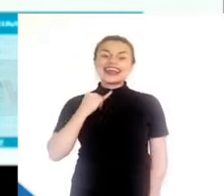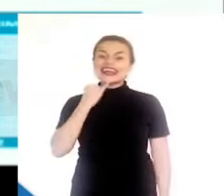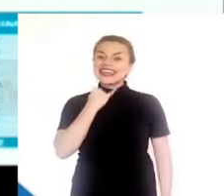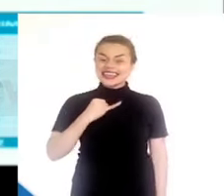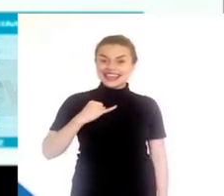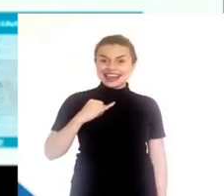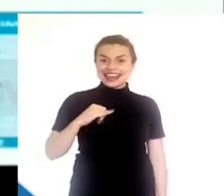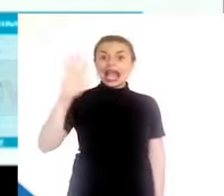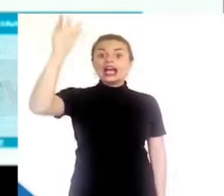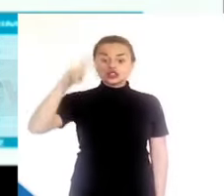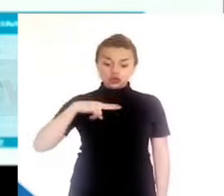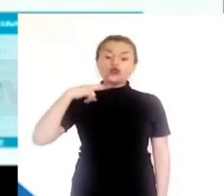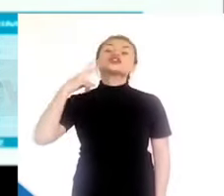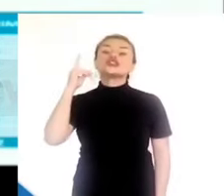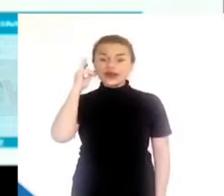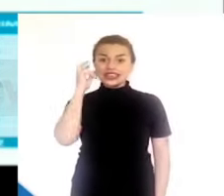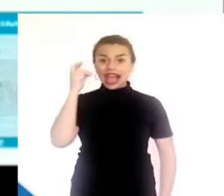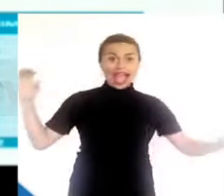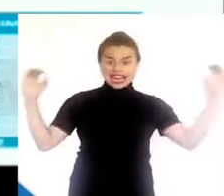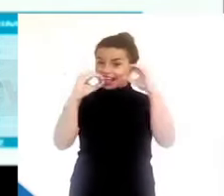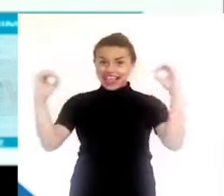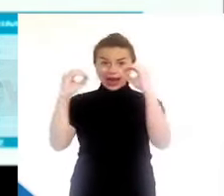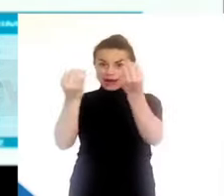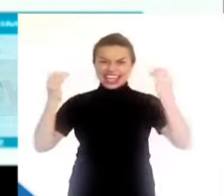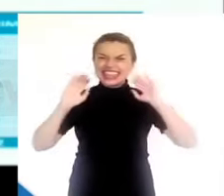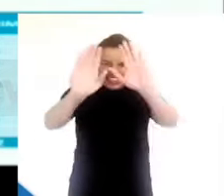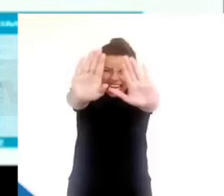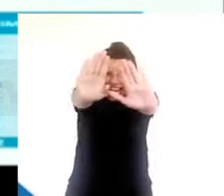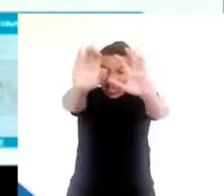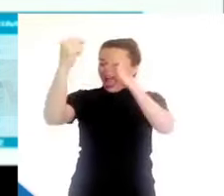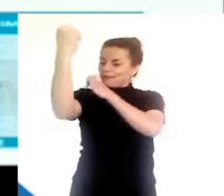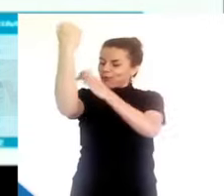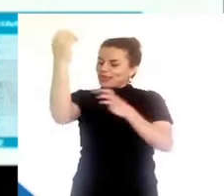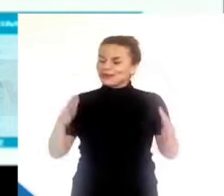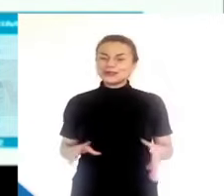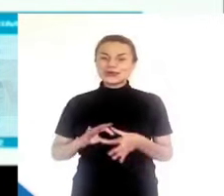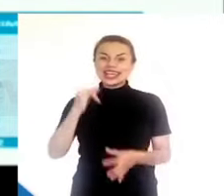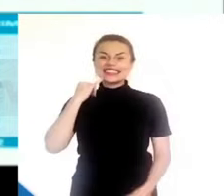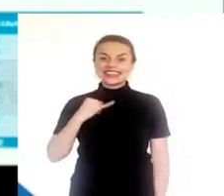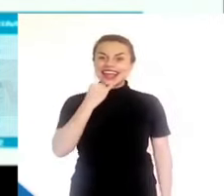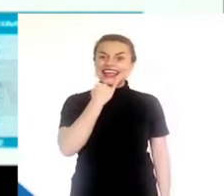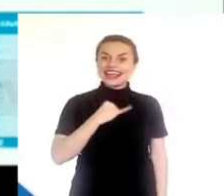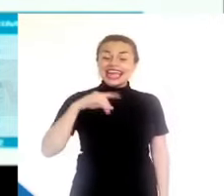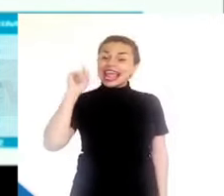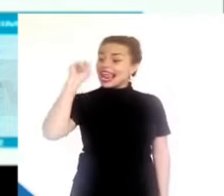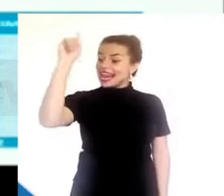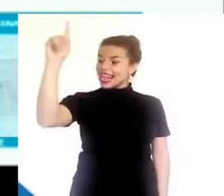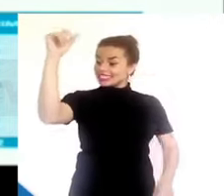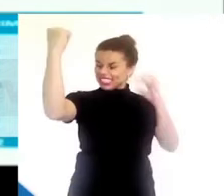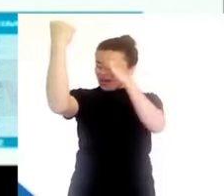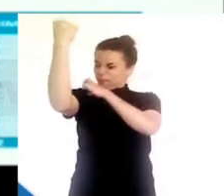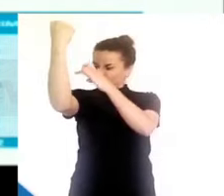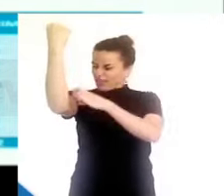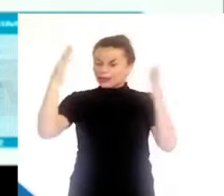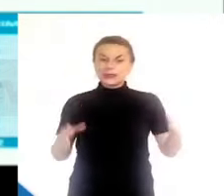44, donde sumamos desde agua mineral, agua saborizada, bebidas cola más económicas y en otro